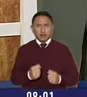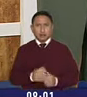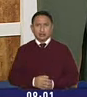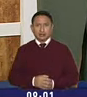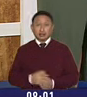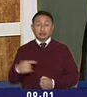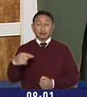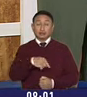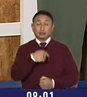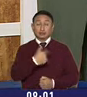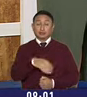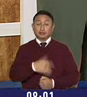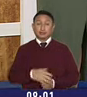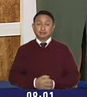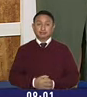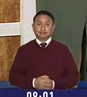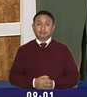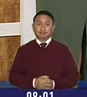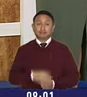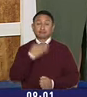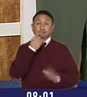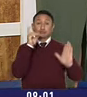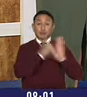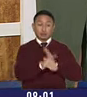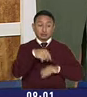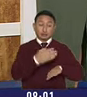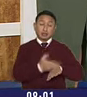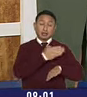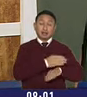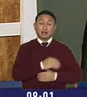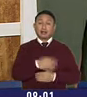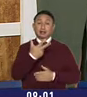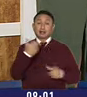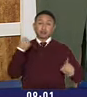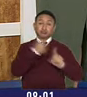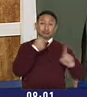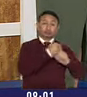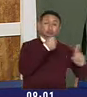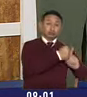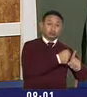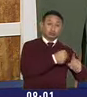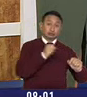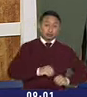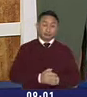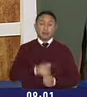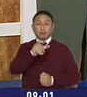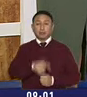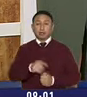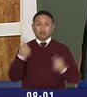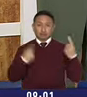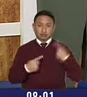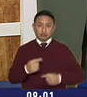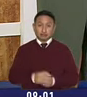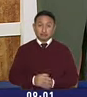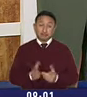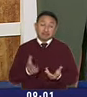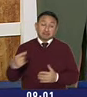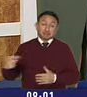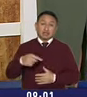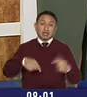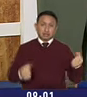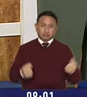lo que causó esta persona. Lo acusaban de ser el causante de varios atropellamientos que dejaron personas heridas. Aparentemente conducía